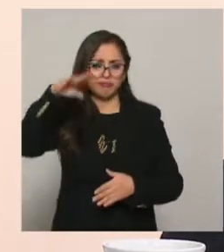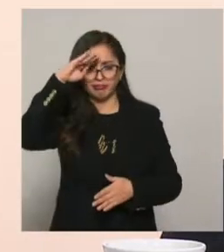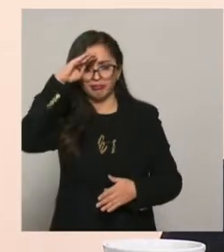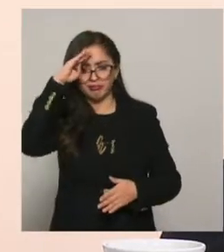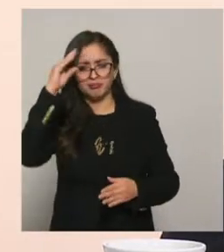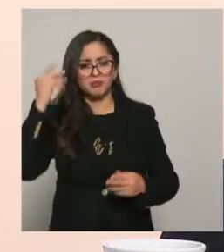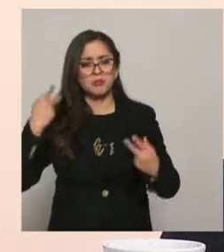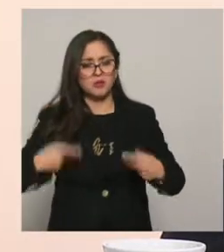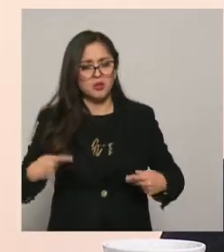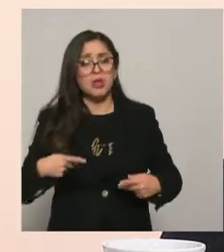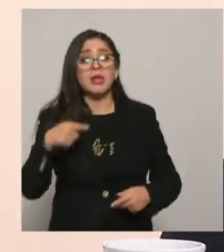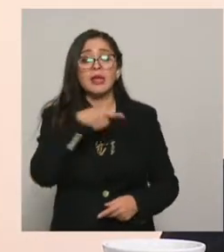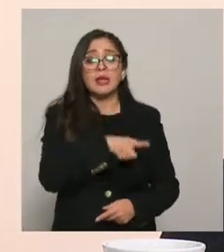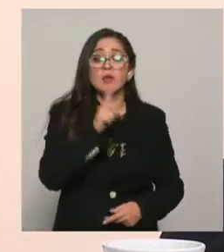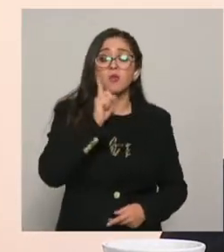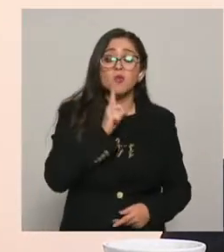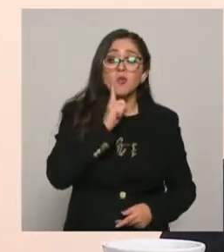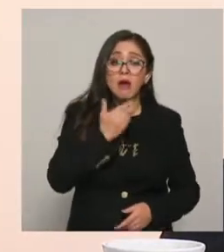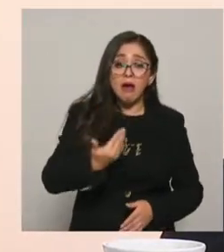Ella escribió un monólogo